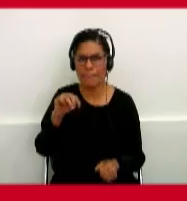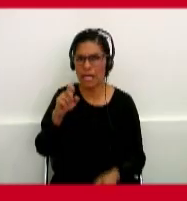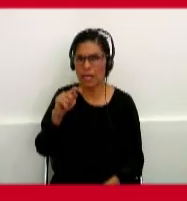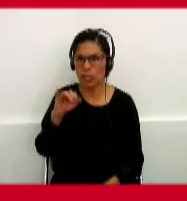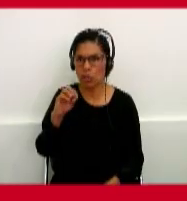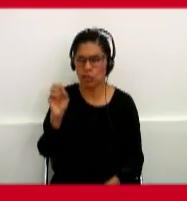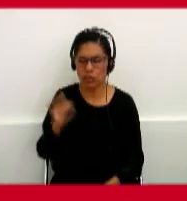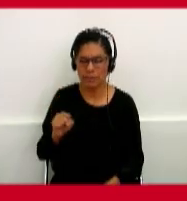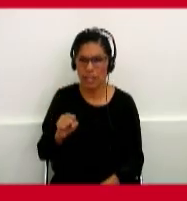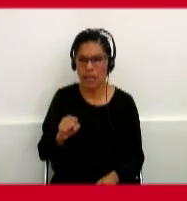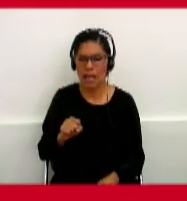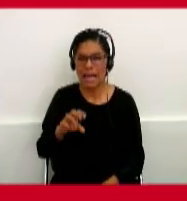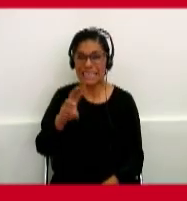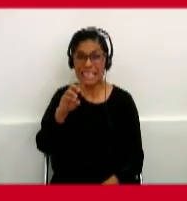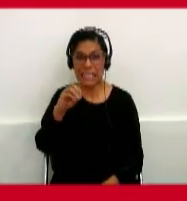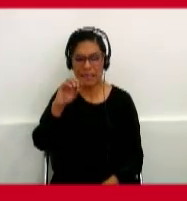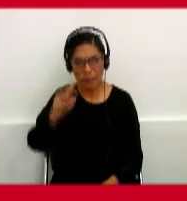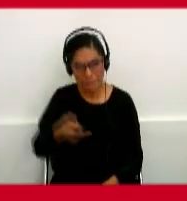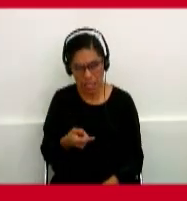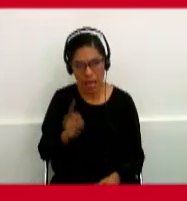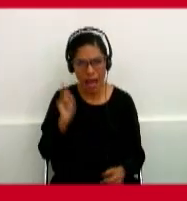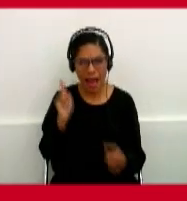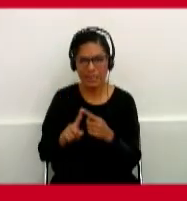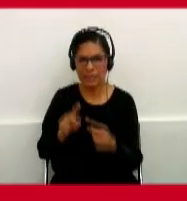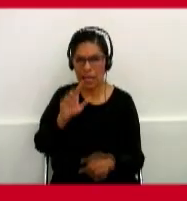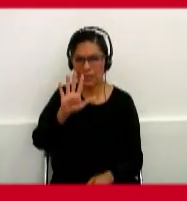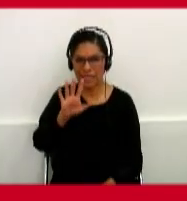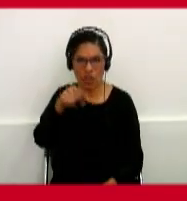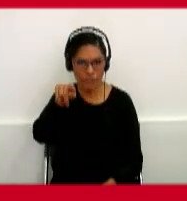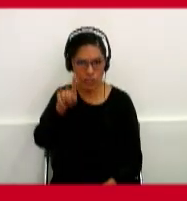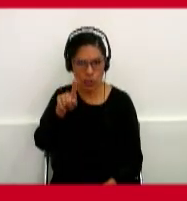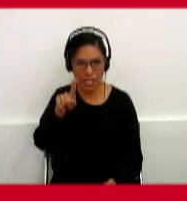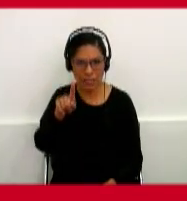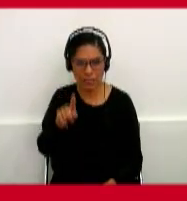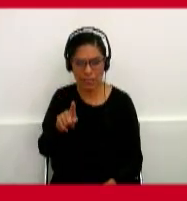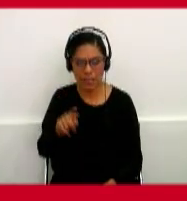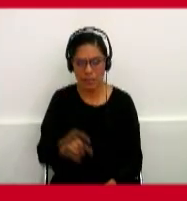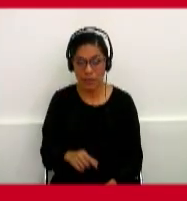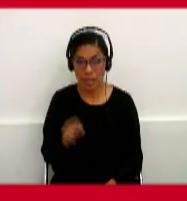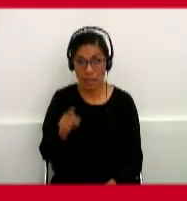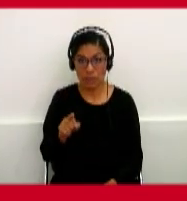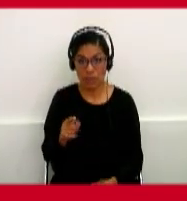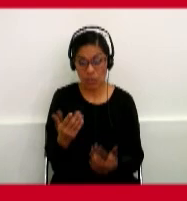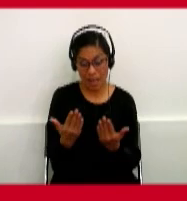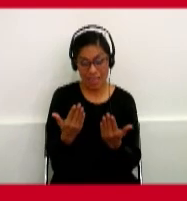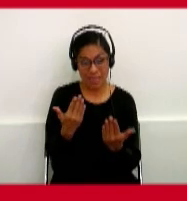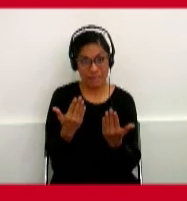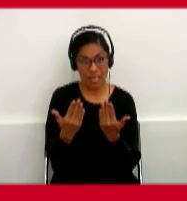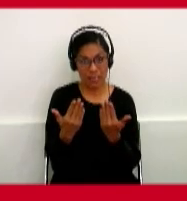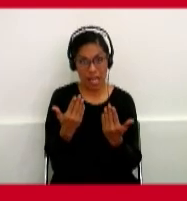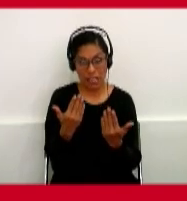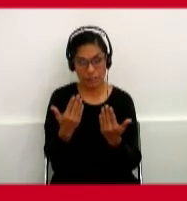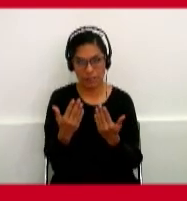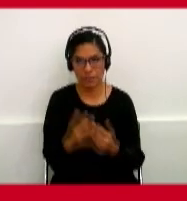60.000 elementos hasta 5 millones de elementos, ¿no? Entonces, ahí la diferencia es que